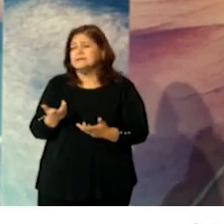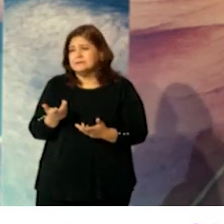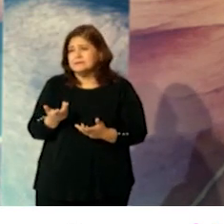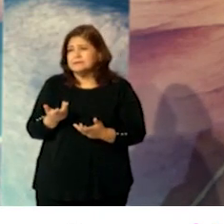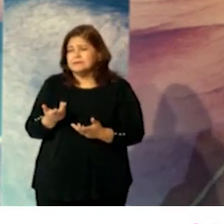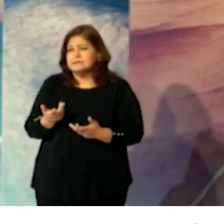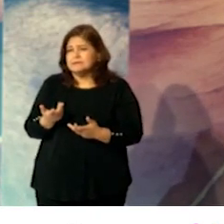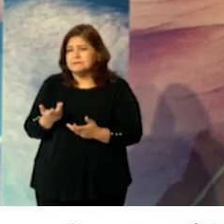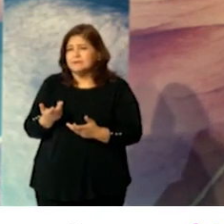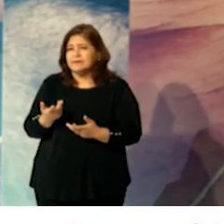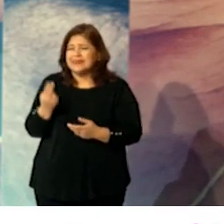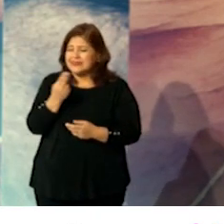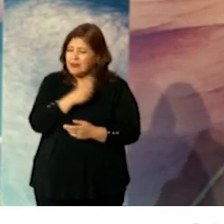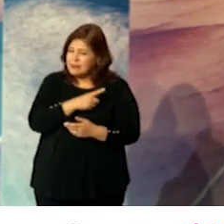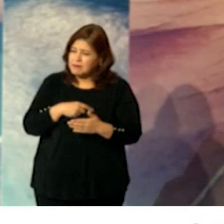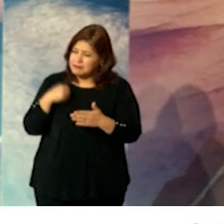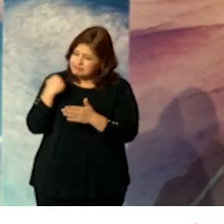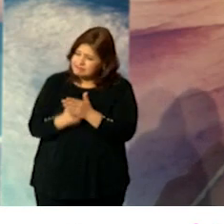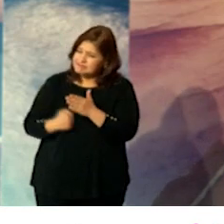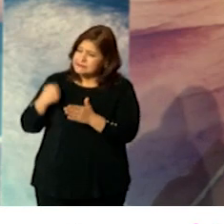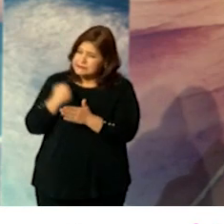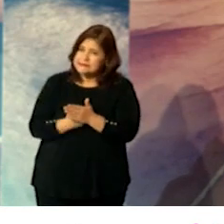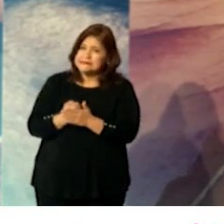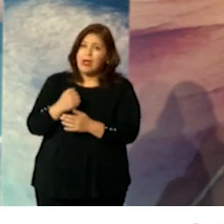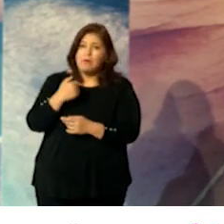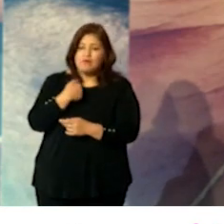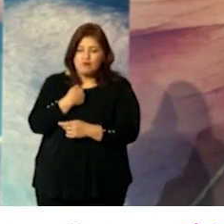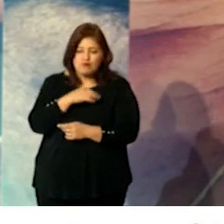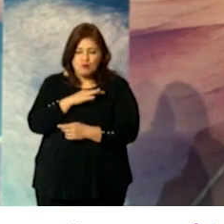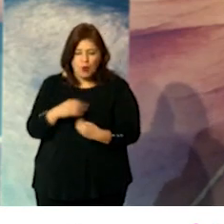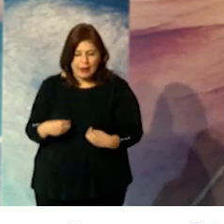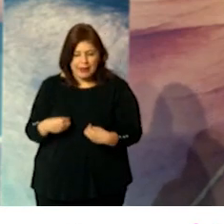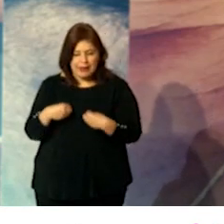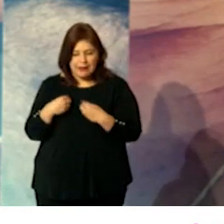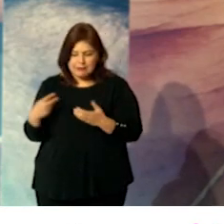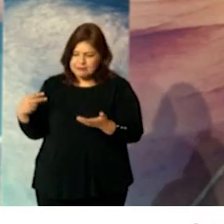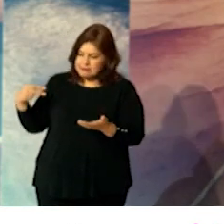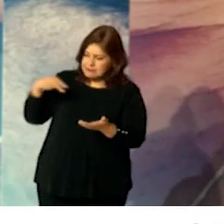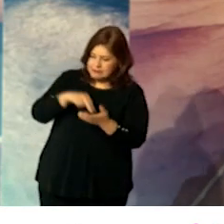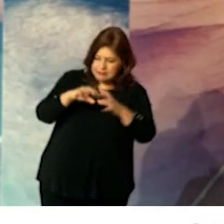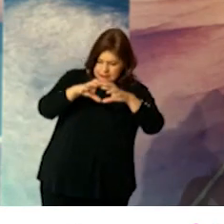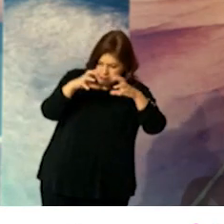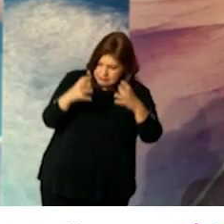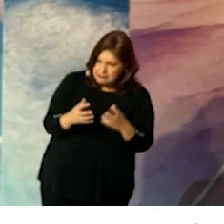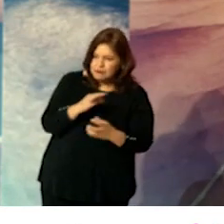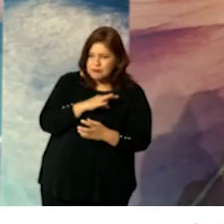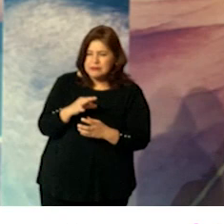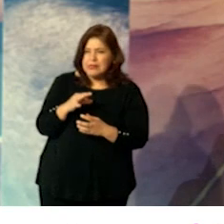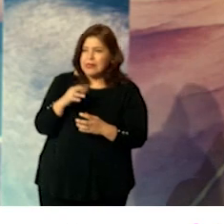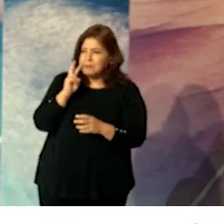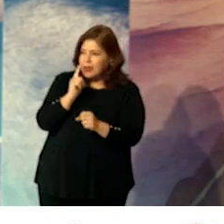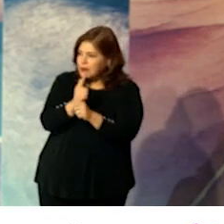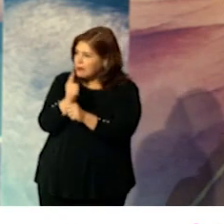renglón, es en insistir que sea habitable, sobre todo reconociendo las